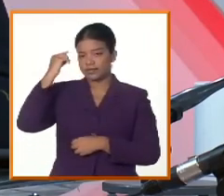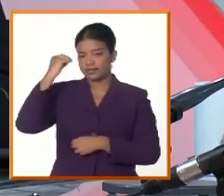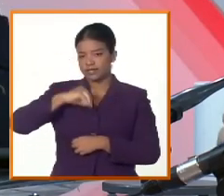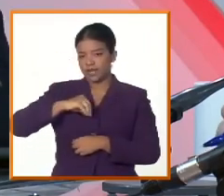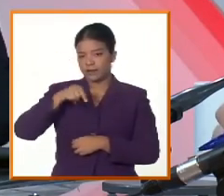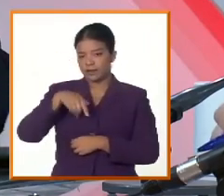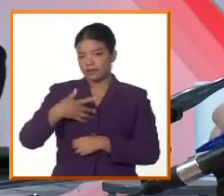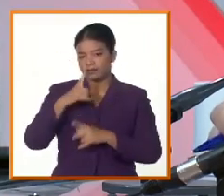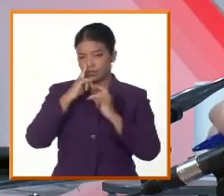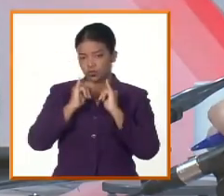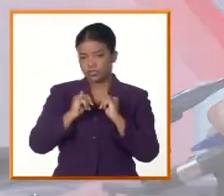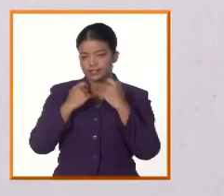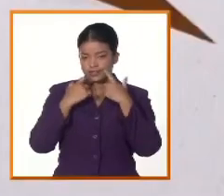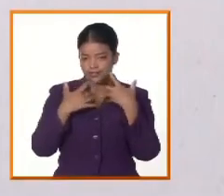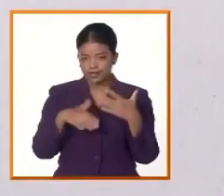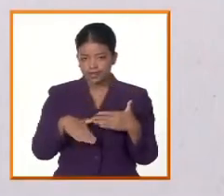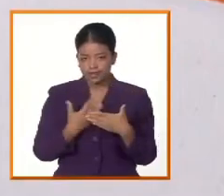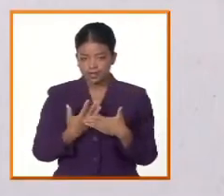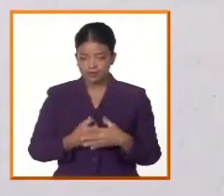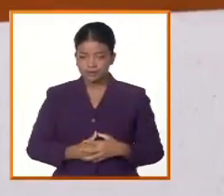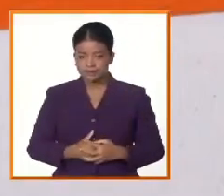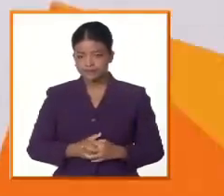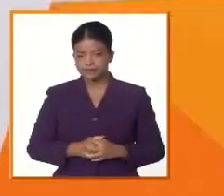la noticia del día